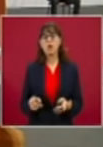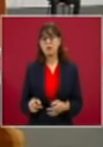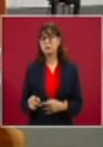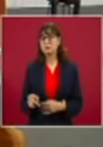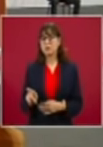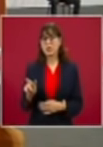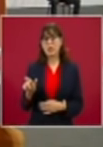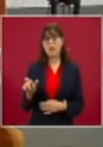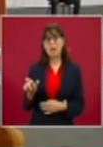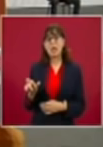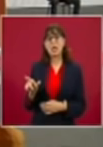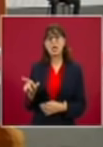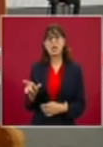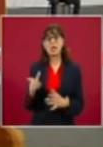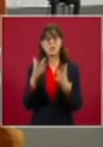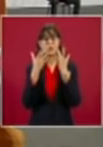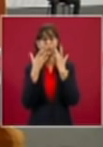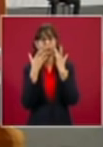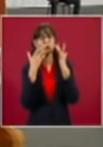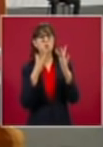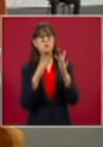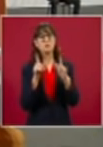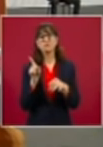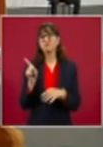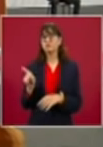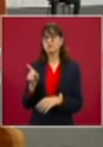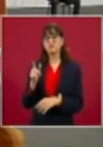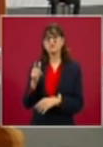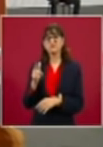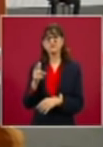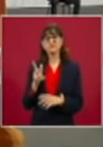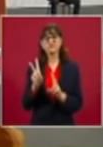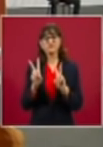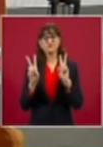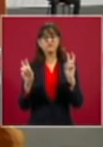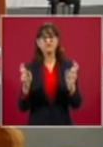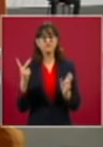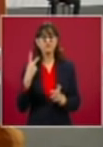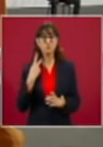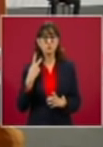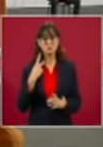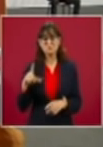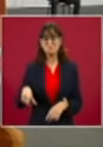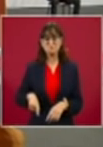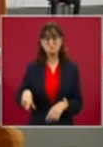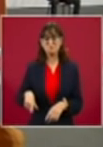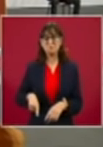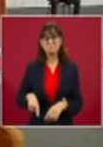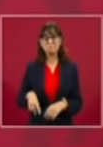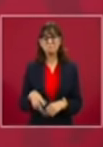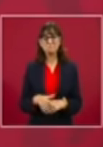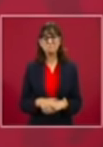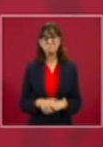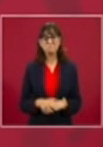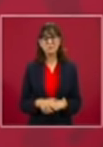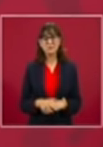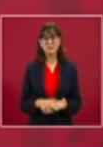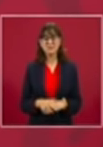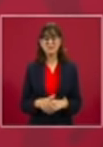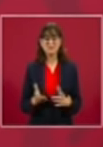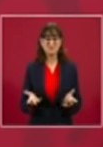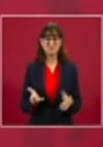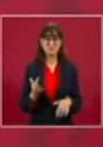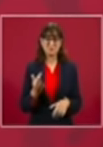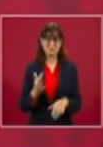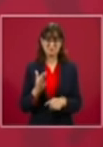corroborar fue un trabajo intenso duro para nada me fatiga desde luego que